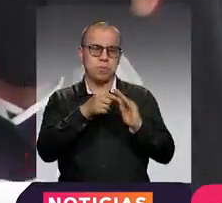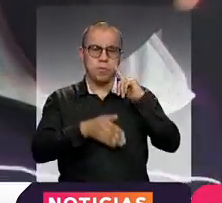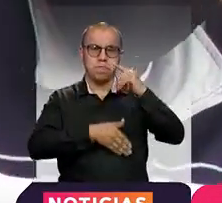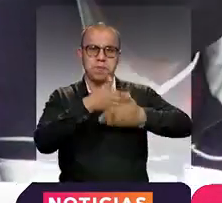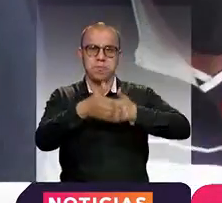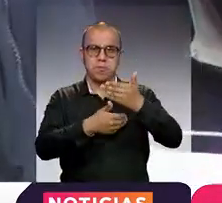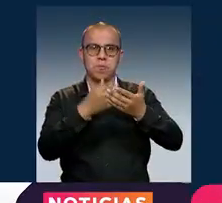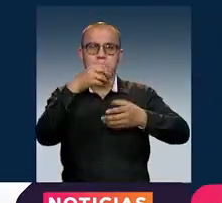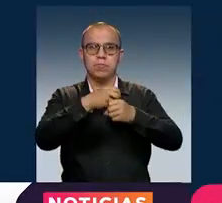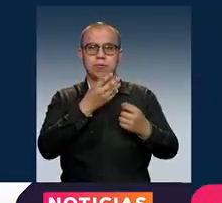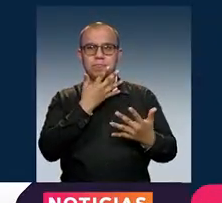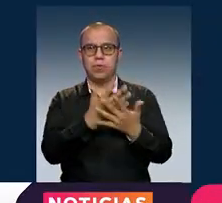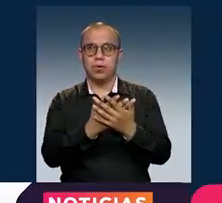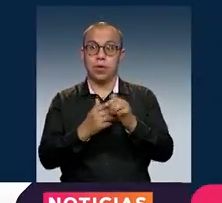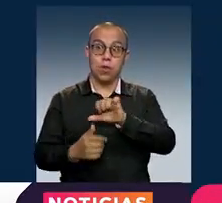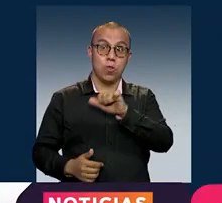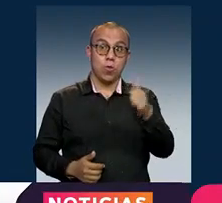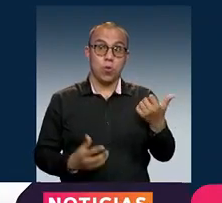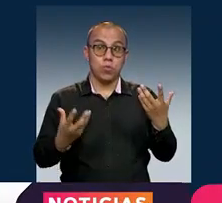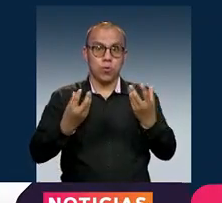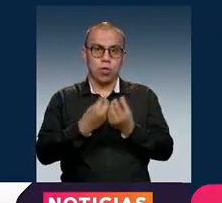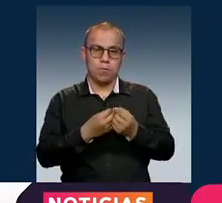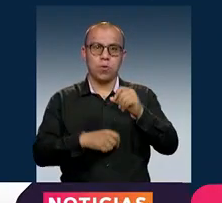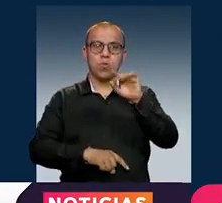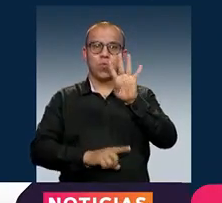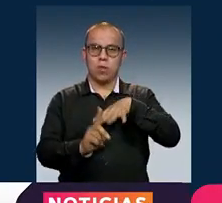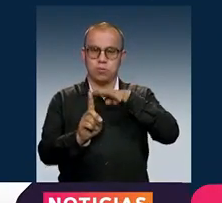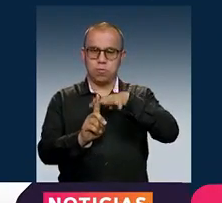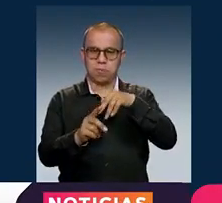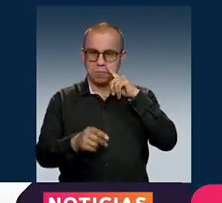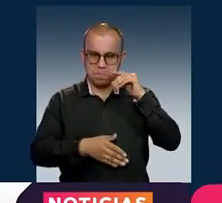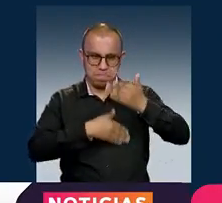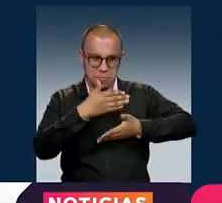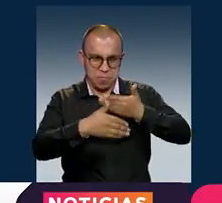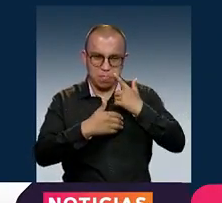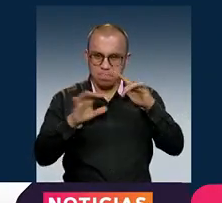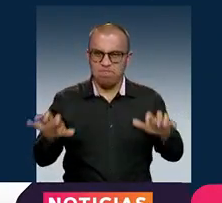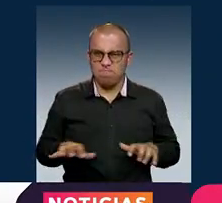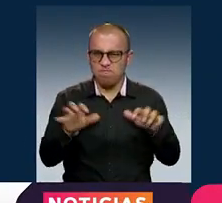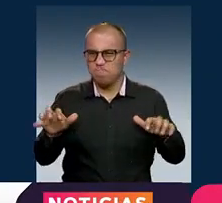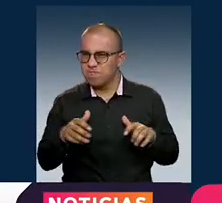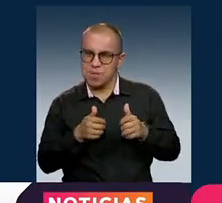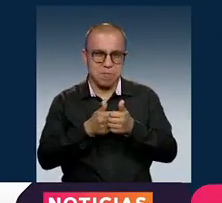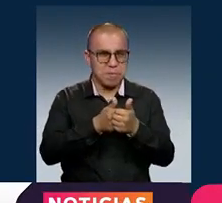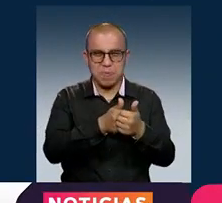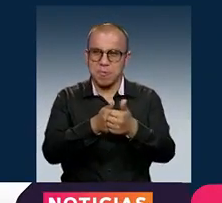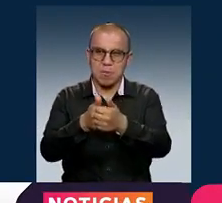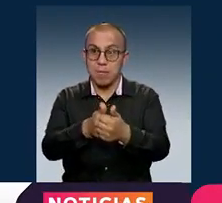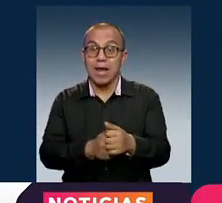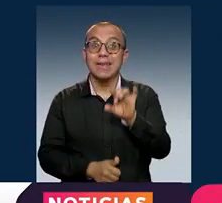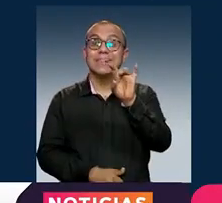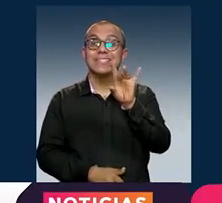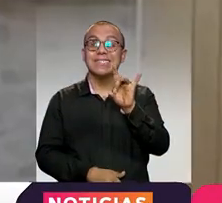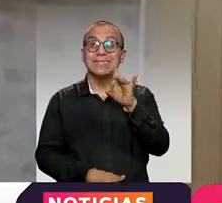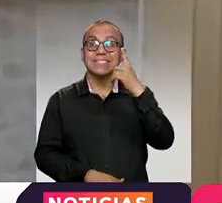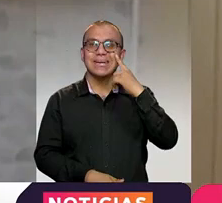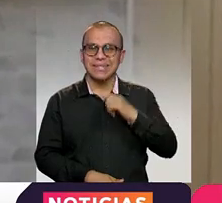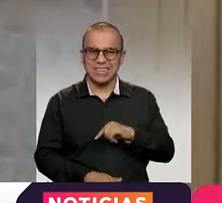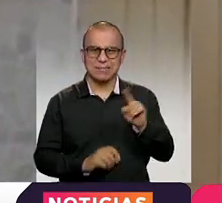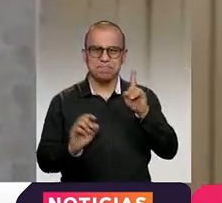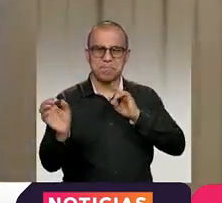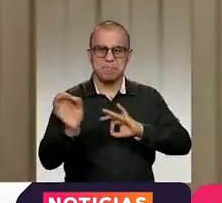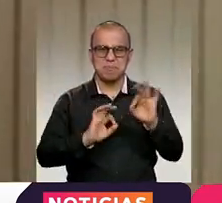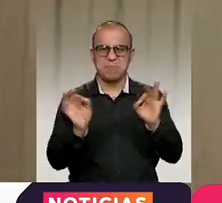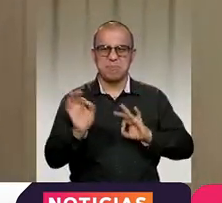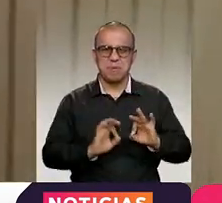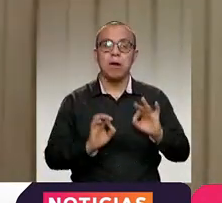medida intramural por otra parte durante más de cuatro meses se llevaron a cabo las acciones de inteligencia y en 15 días se formuló la operación